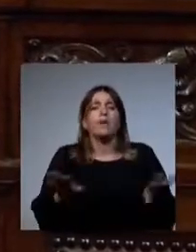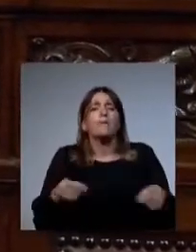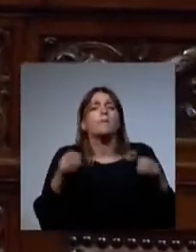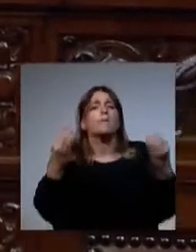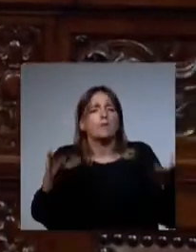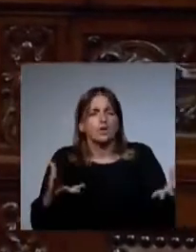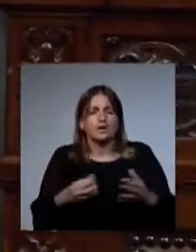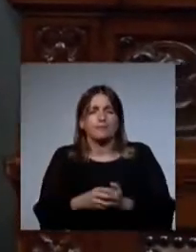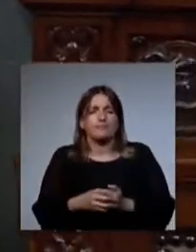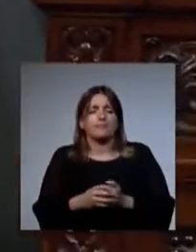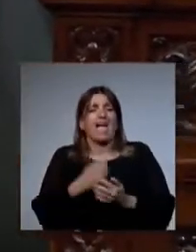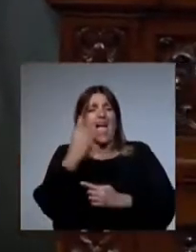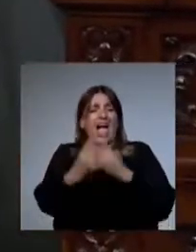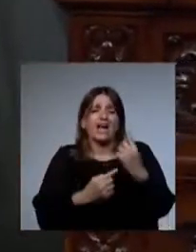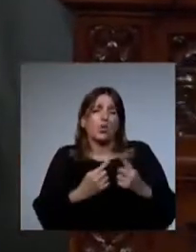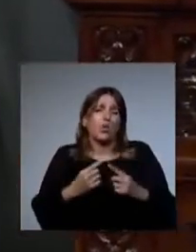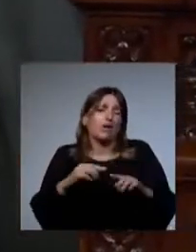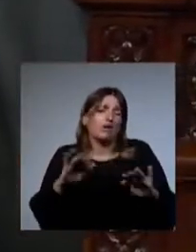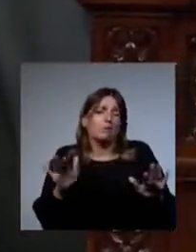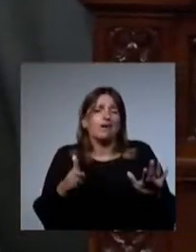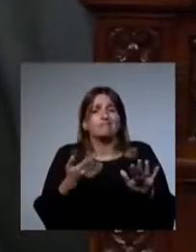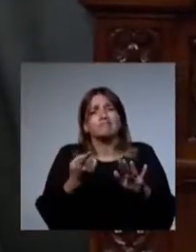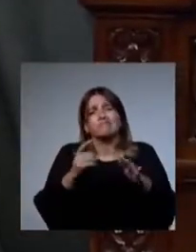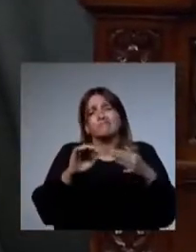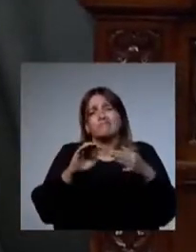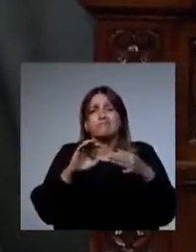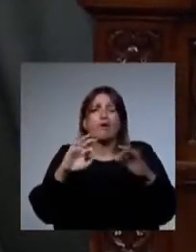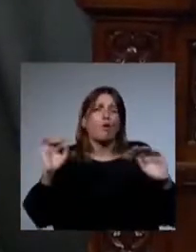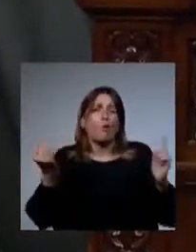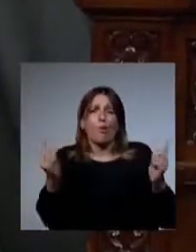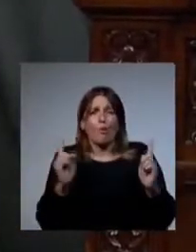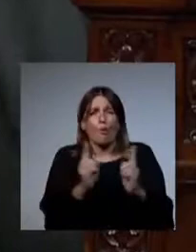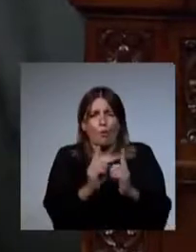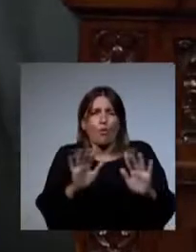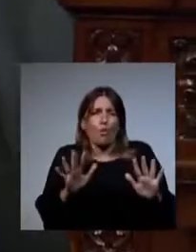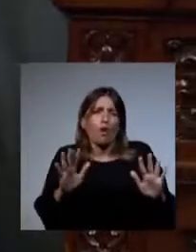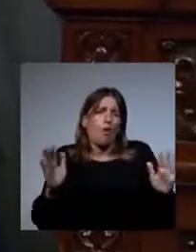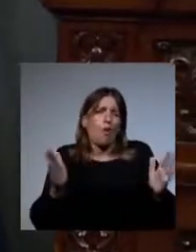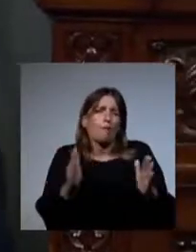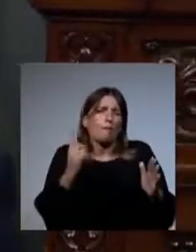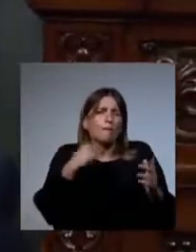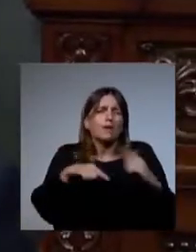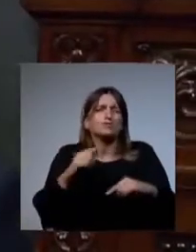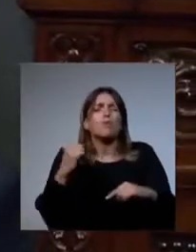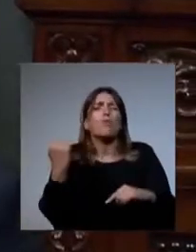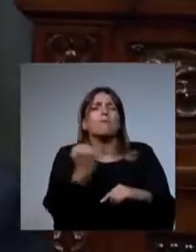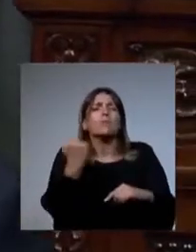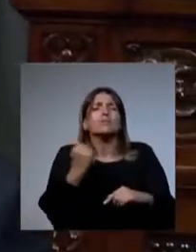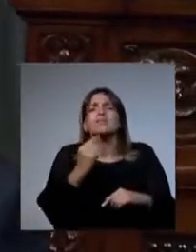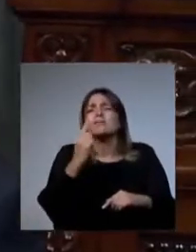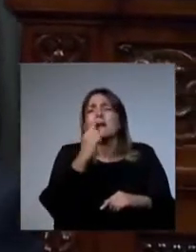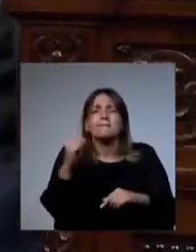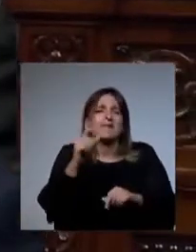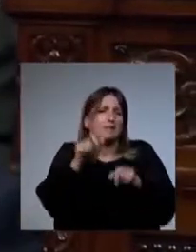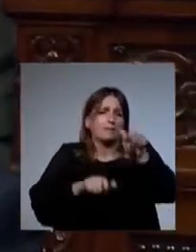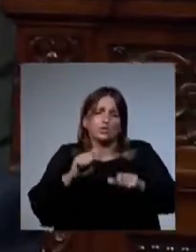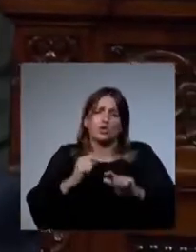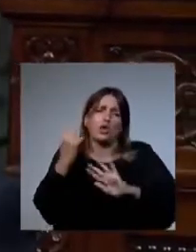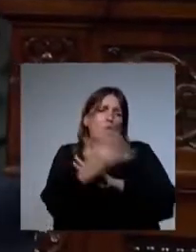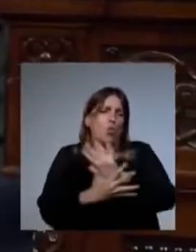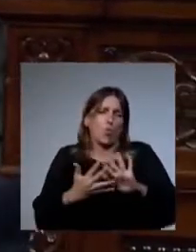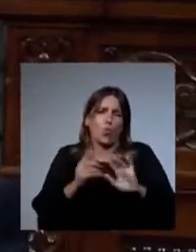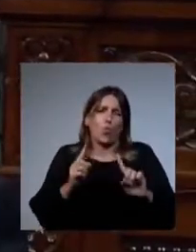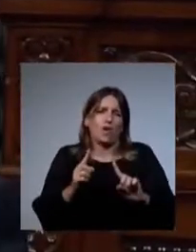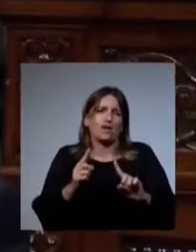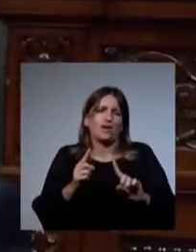porque quizá algunas sean chicas, pero son bien importantes para miles de uruguayos, a